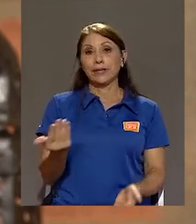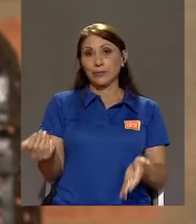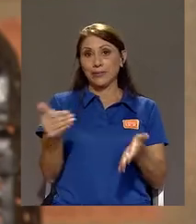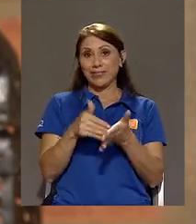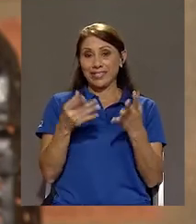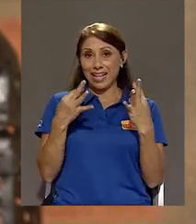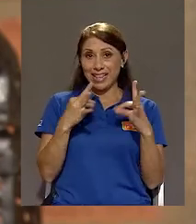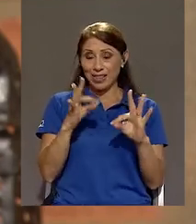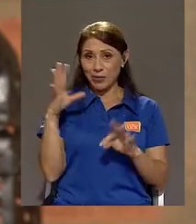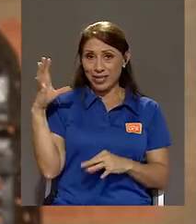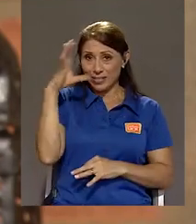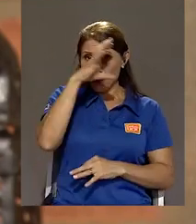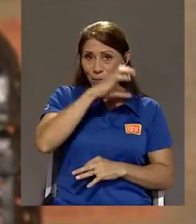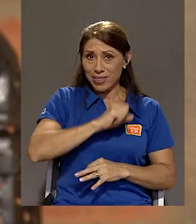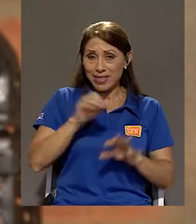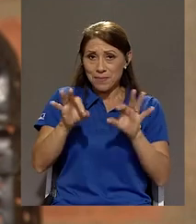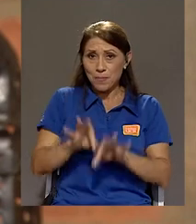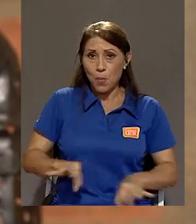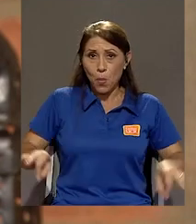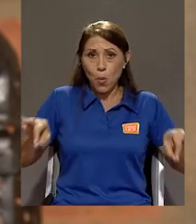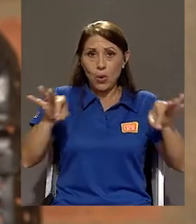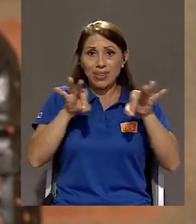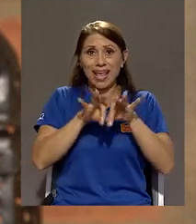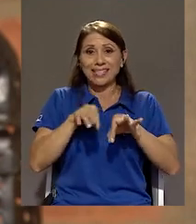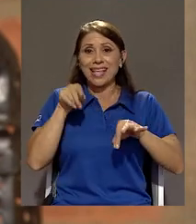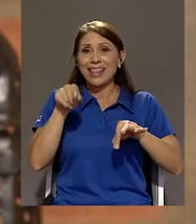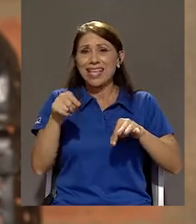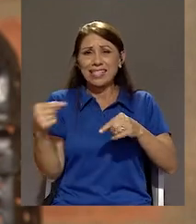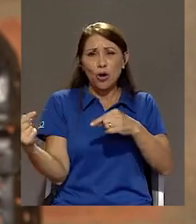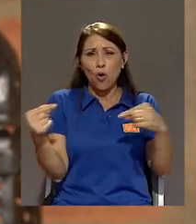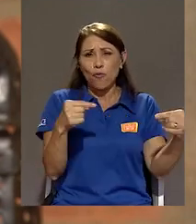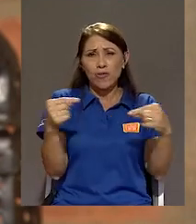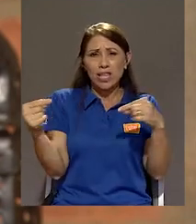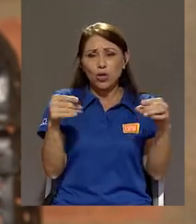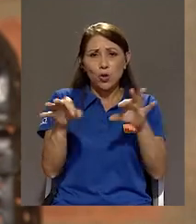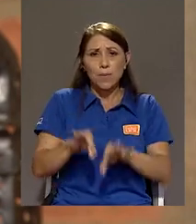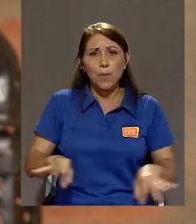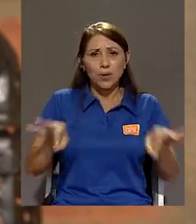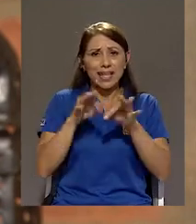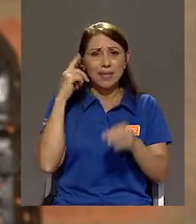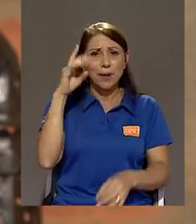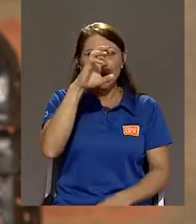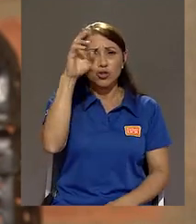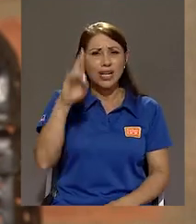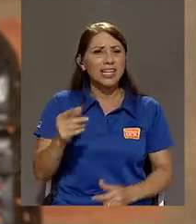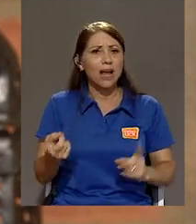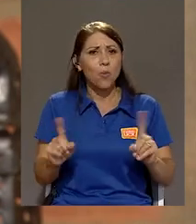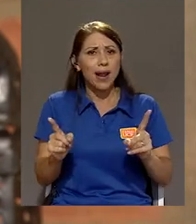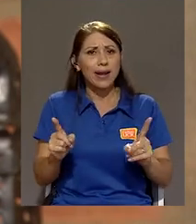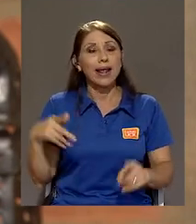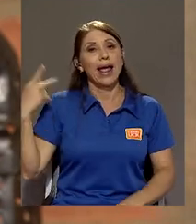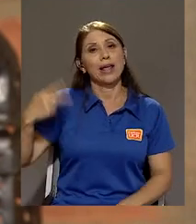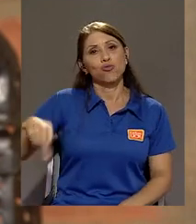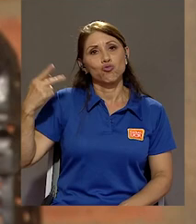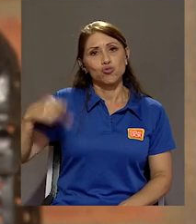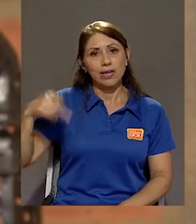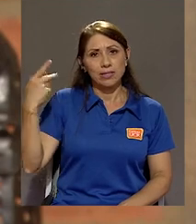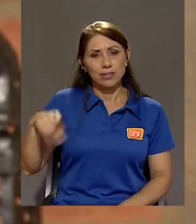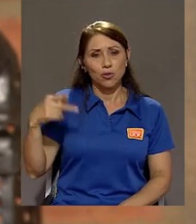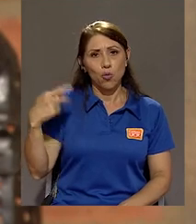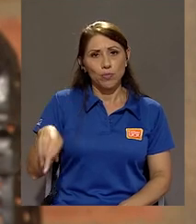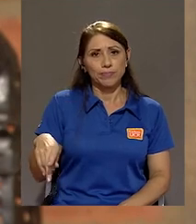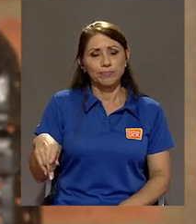de contextualizar la importancia de este conflicto para Costa Rica, hay un riesgo muy grande y es que